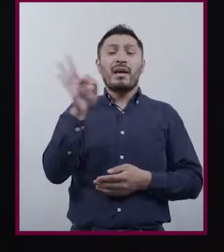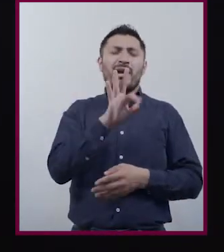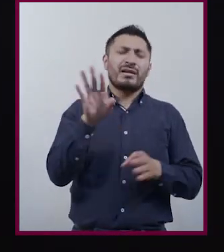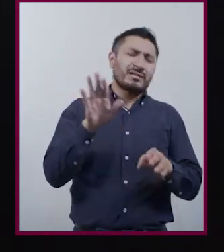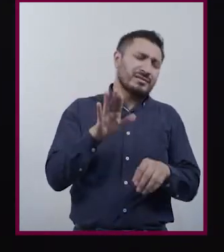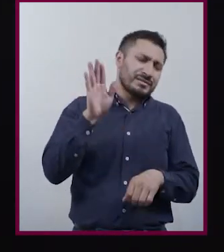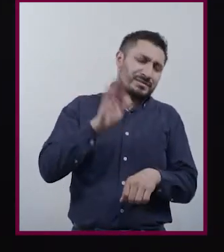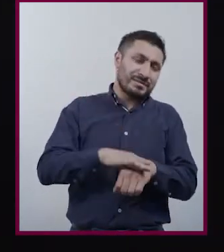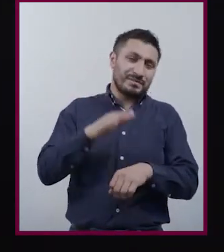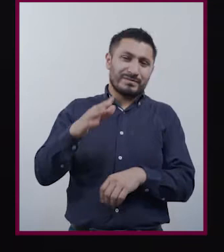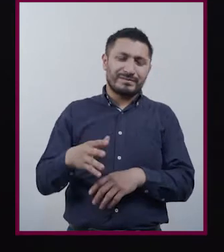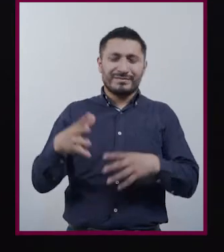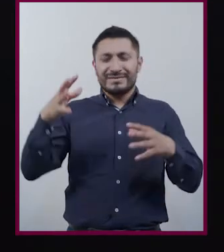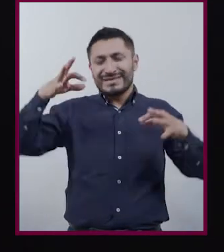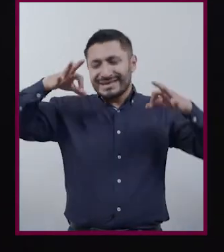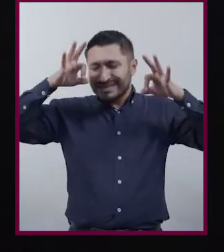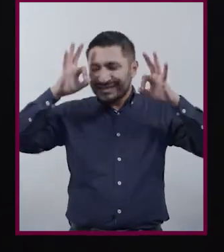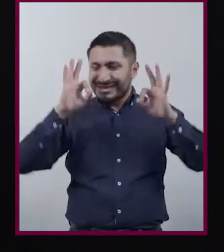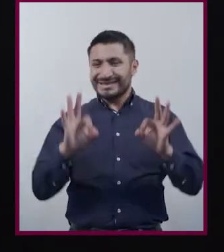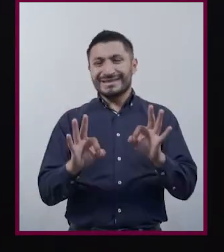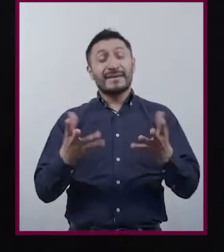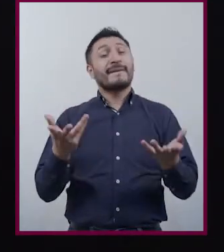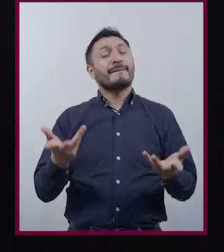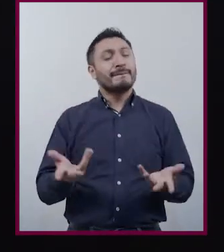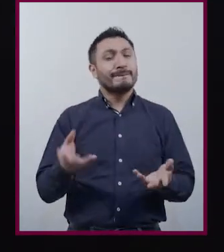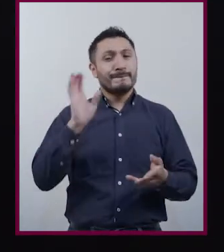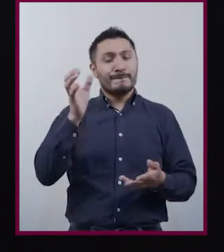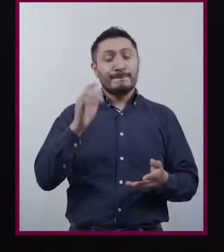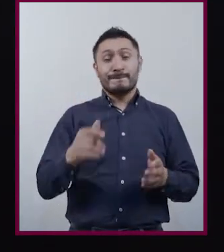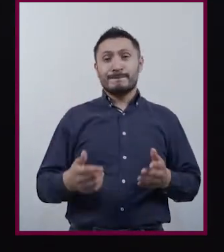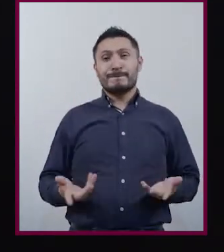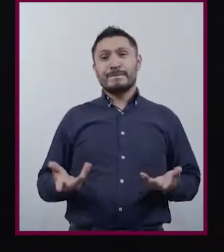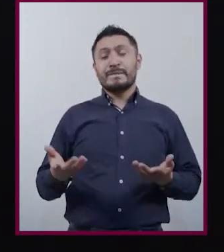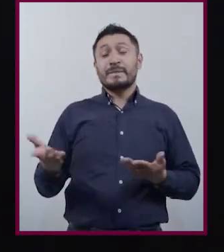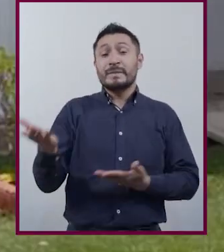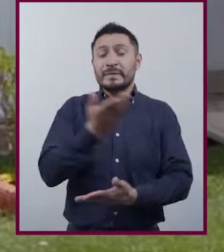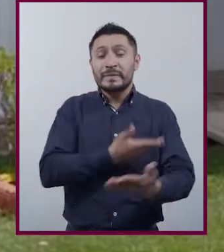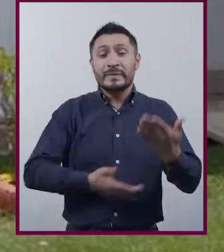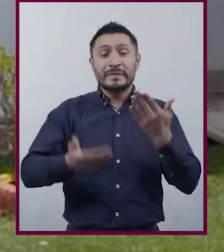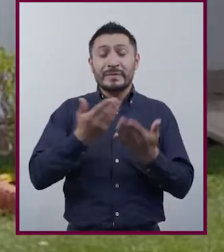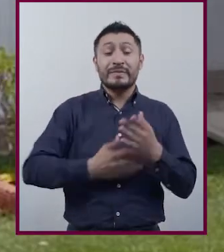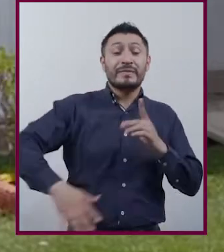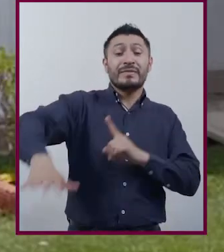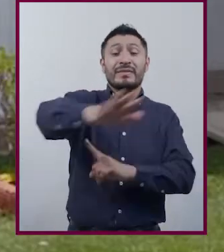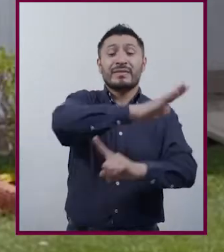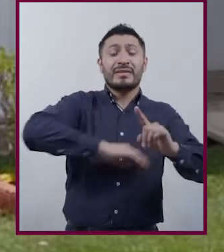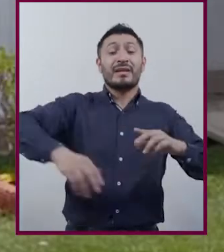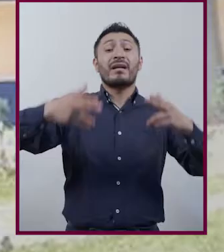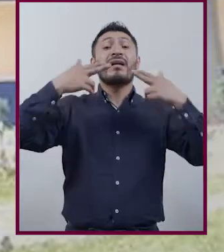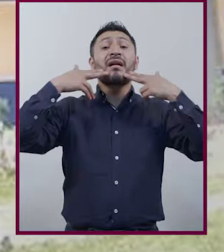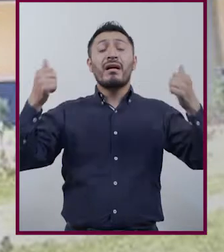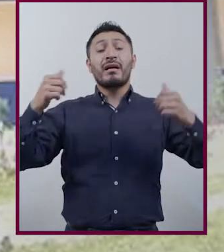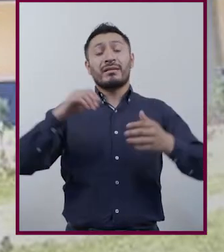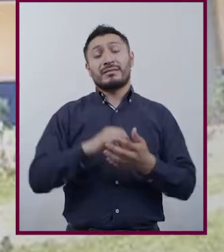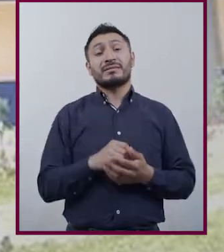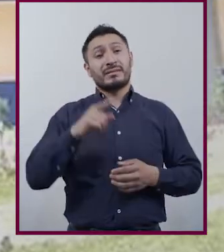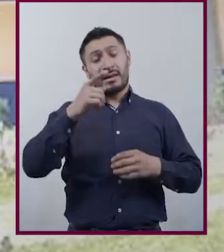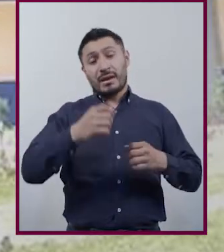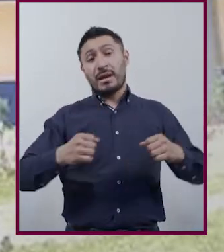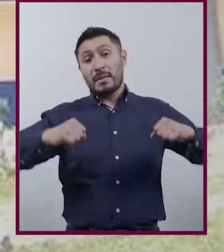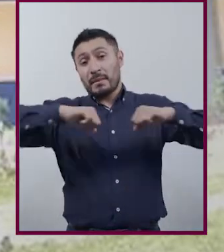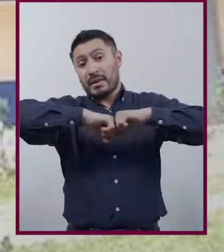de los momentos más sublimes de la novela es cuando se nos muestra el ambiente de la hacienda de Chactajal, en el